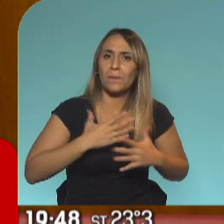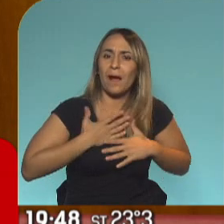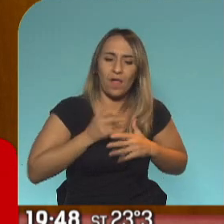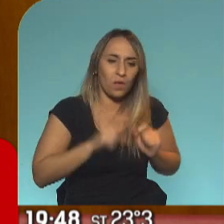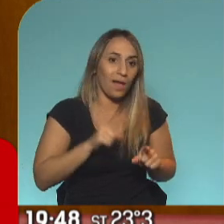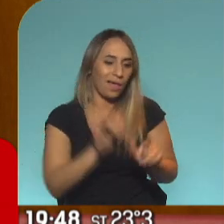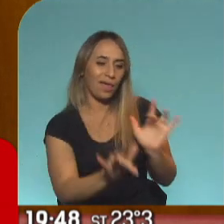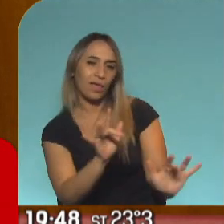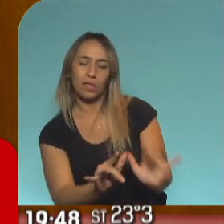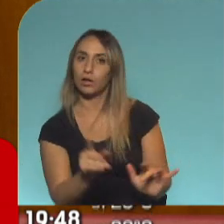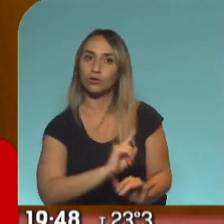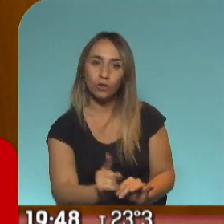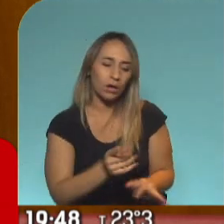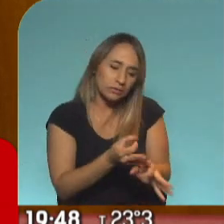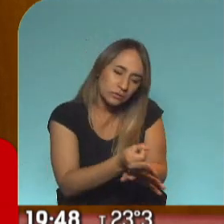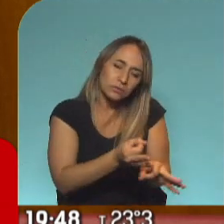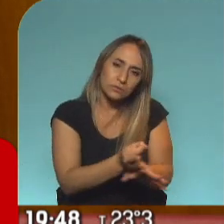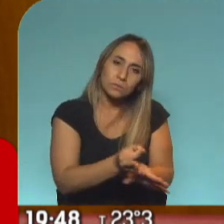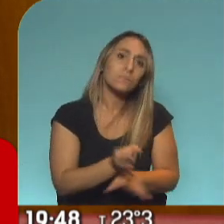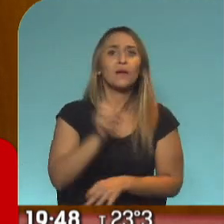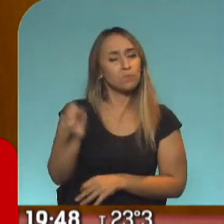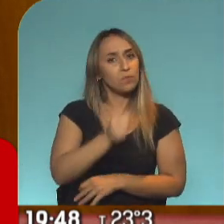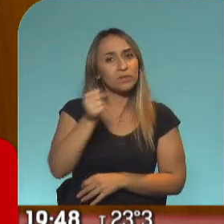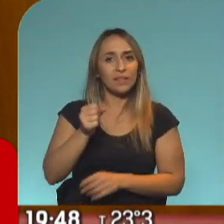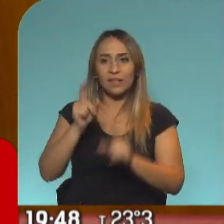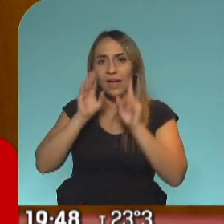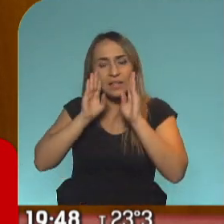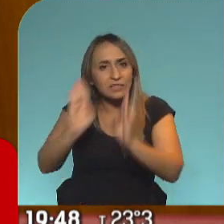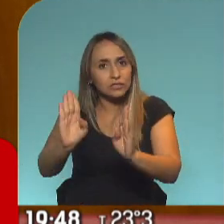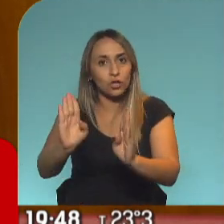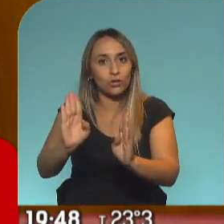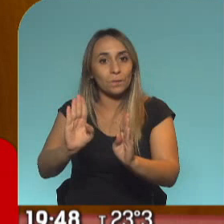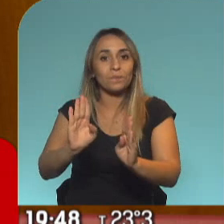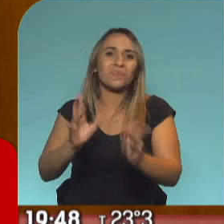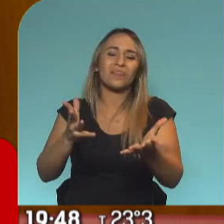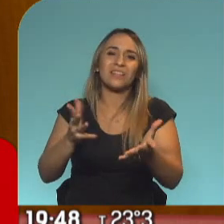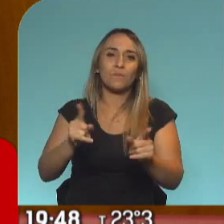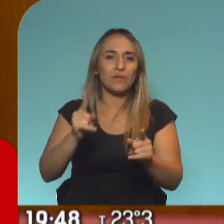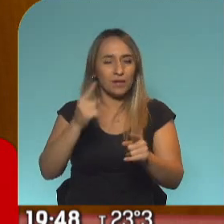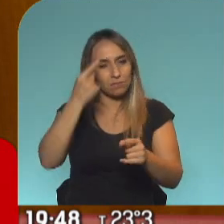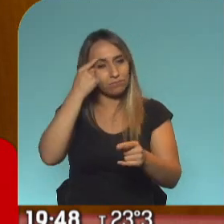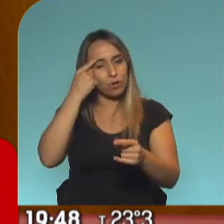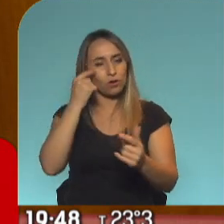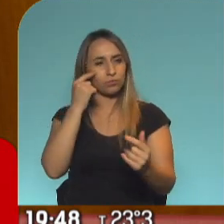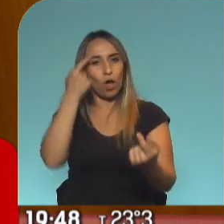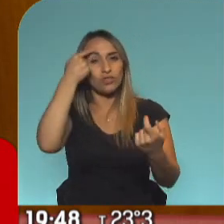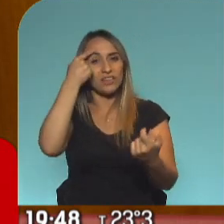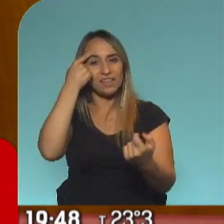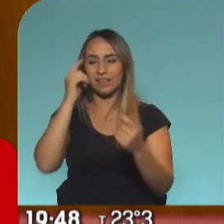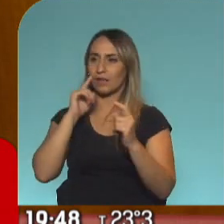No, es lo importante de escuchar, de registrarnos también, porque no podemos si no podemos registrarnos, no podemos registrar a los